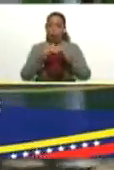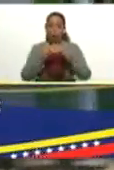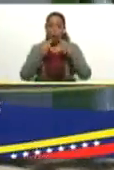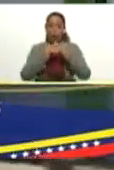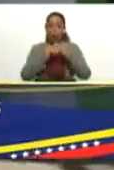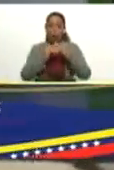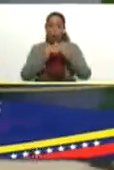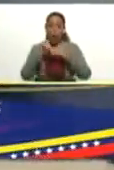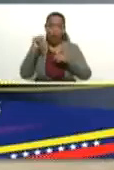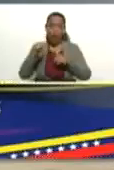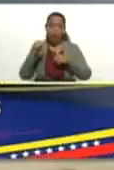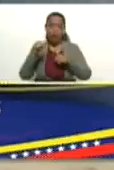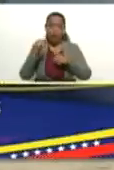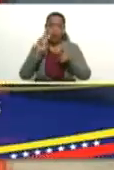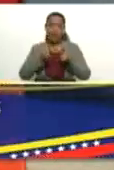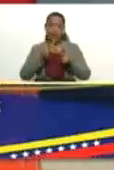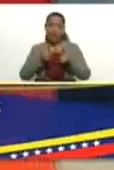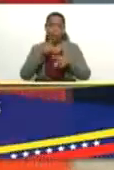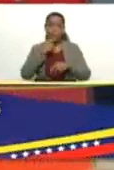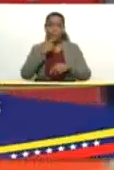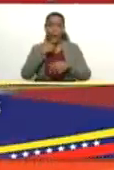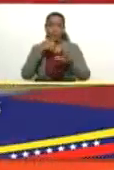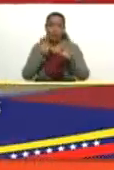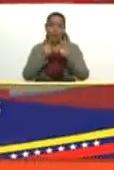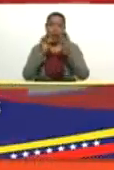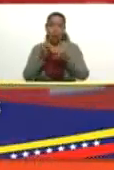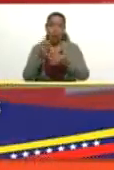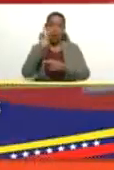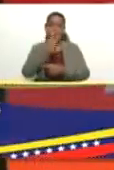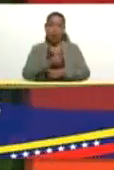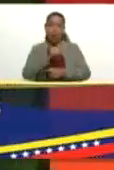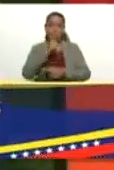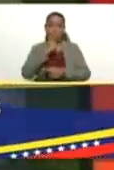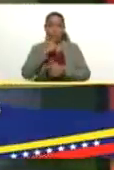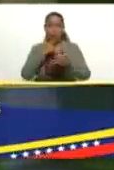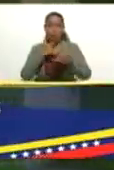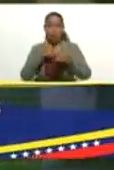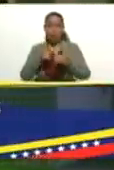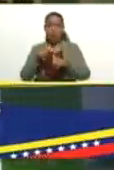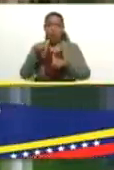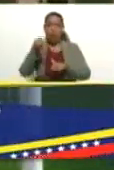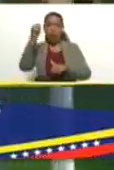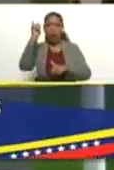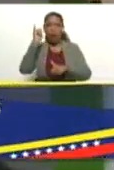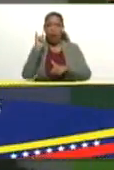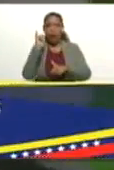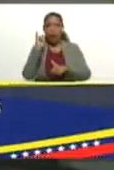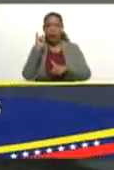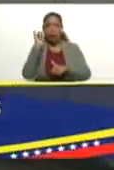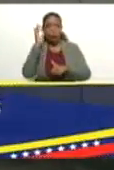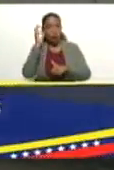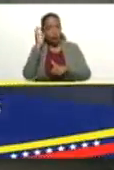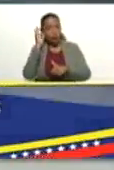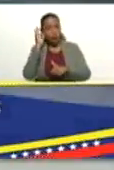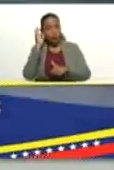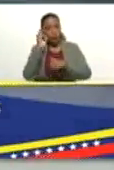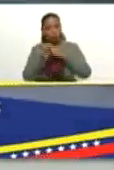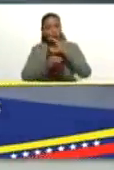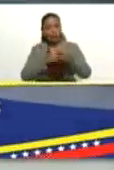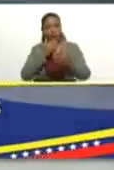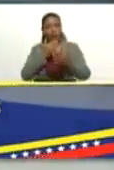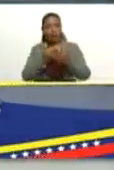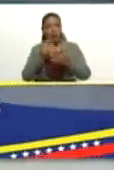esta vivienda a esta hermosa familia con sus dos bellos hijos. Y aquí tenemos a Ismari Cordero, quien les va a dar esas gracias